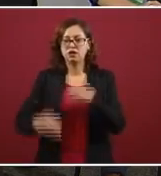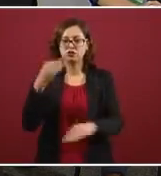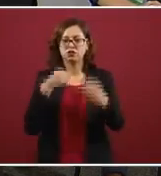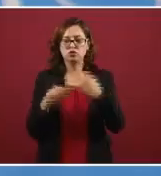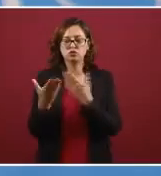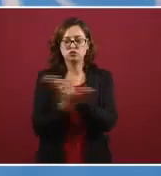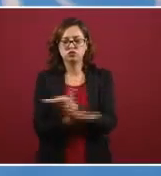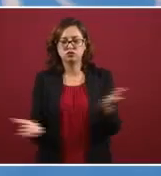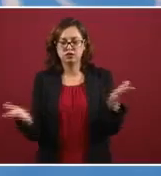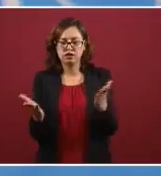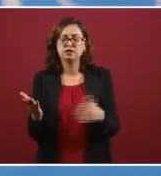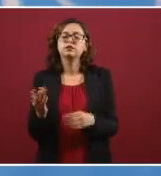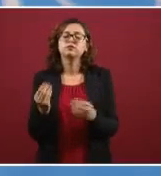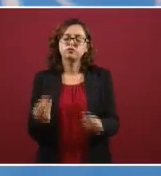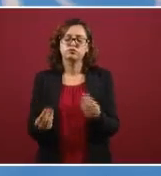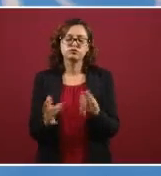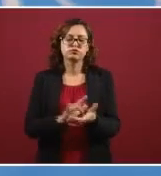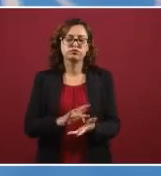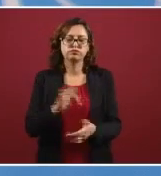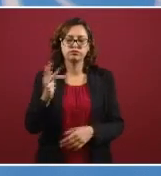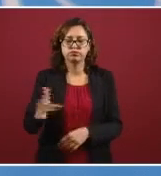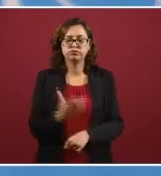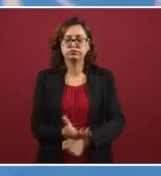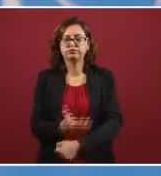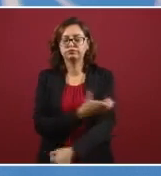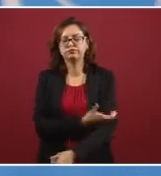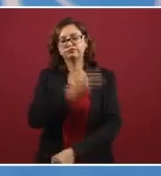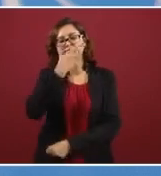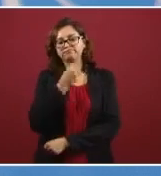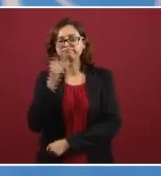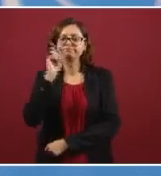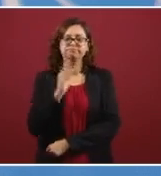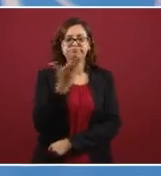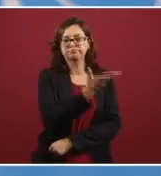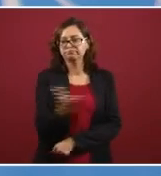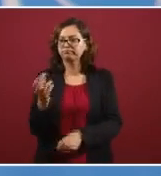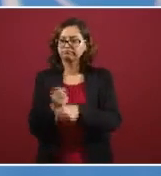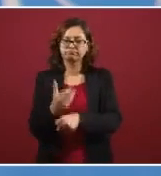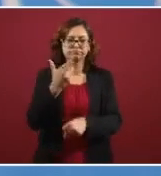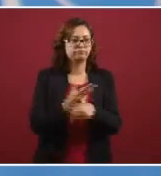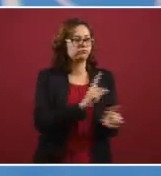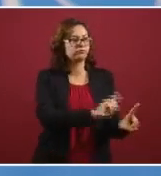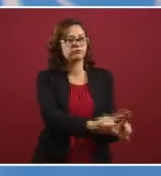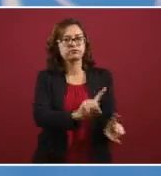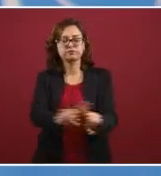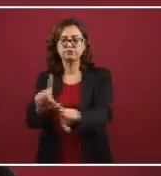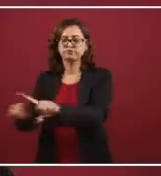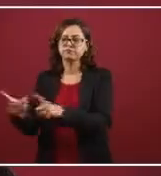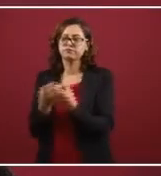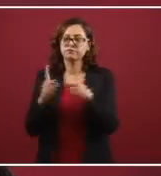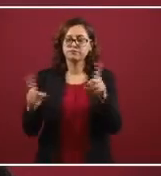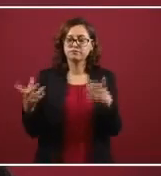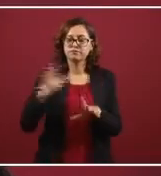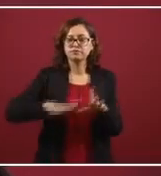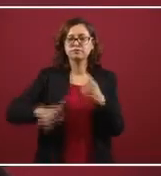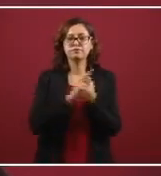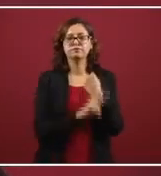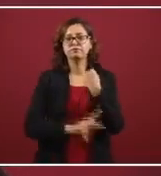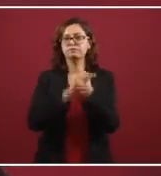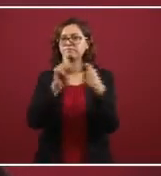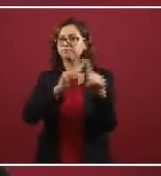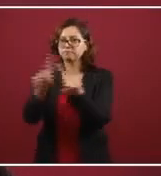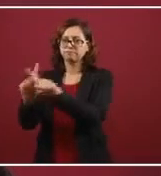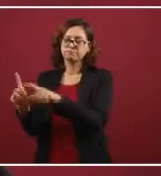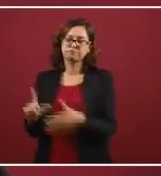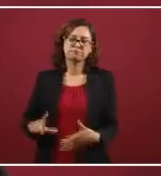cita, muchas gracias. Compañeras y compañeros, ministras y ministros de Desarrollo Social de los diversos países de nuestro